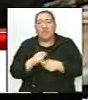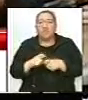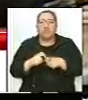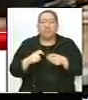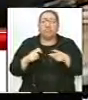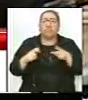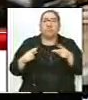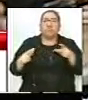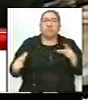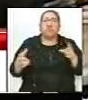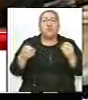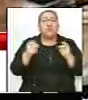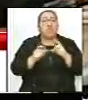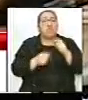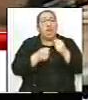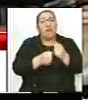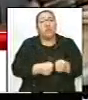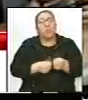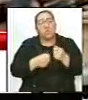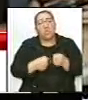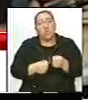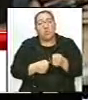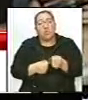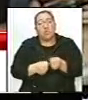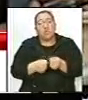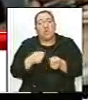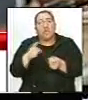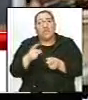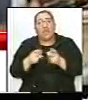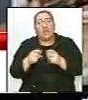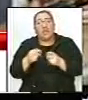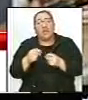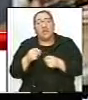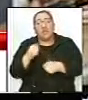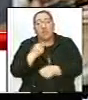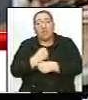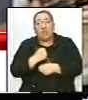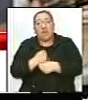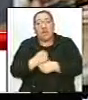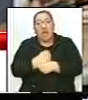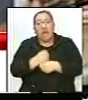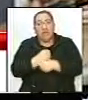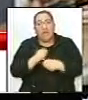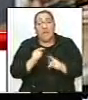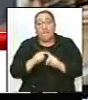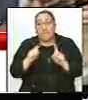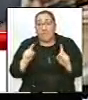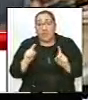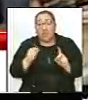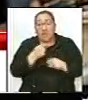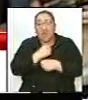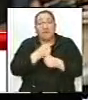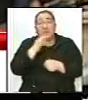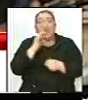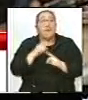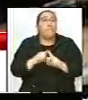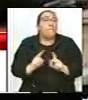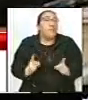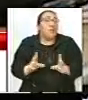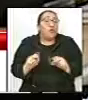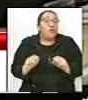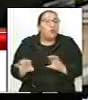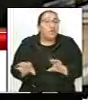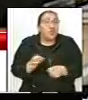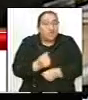de agricultores y familias que dependen de ello. Sin embargo, creo yo que no se ha hecho